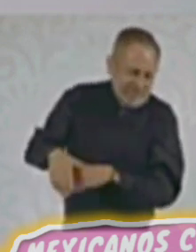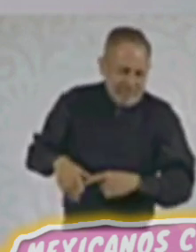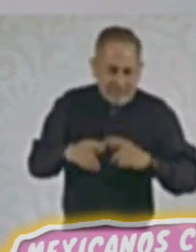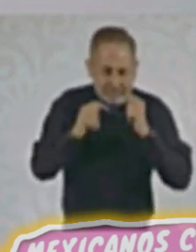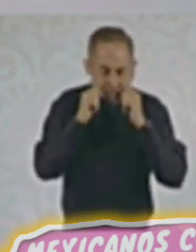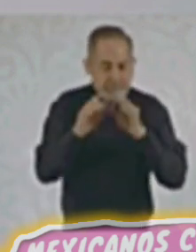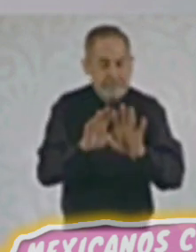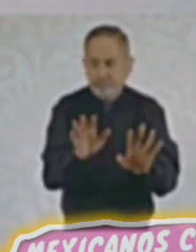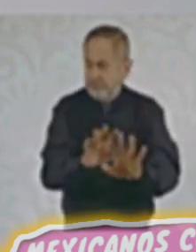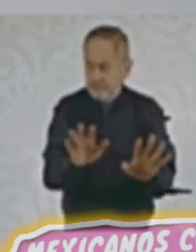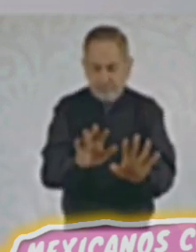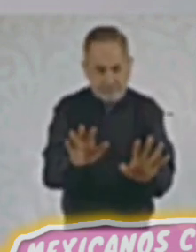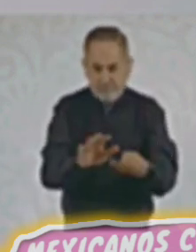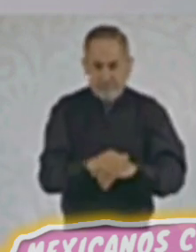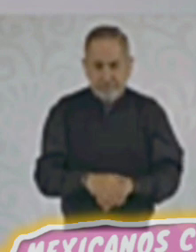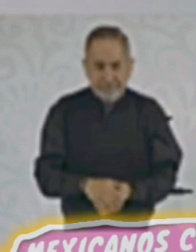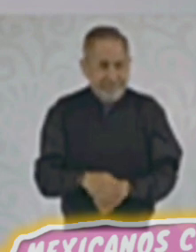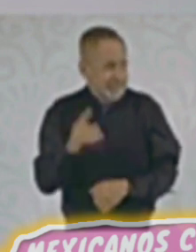inseguridad,